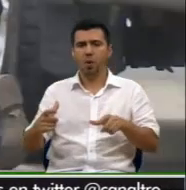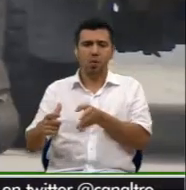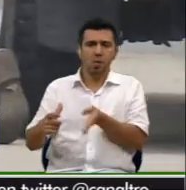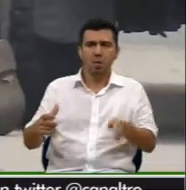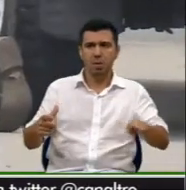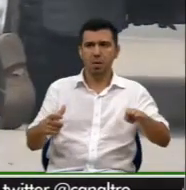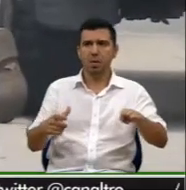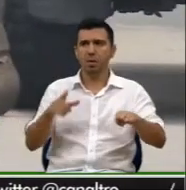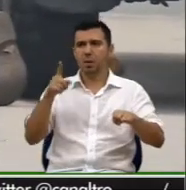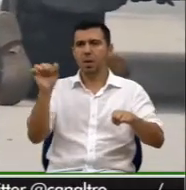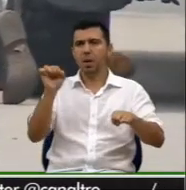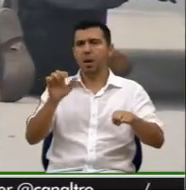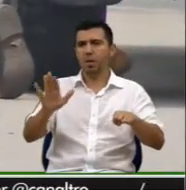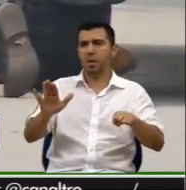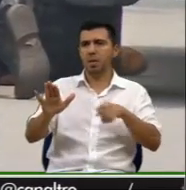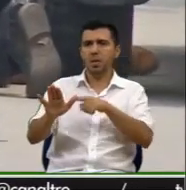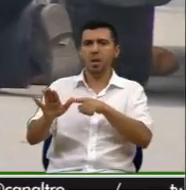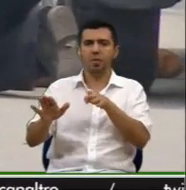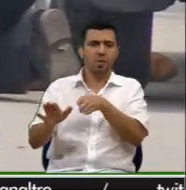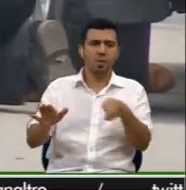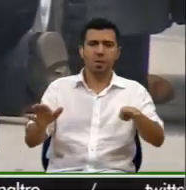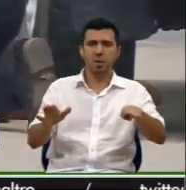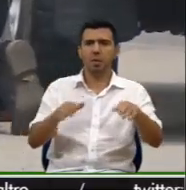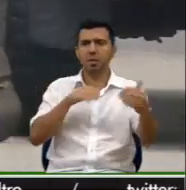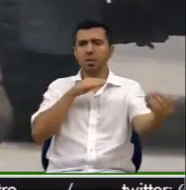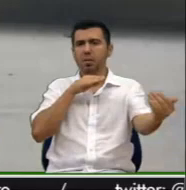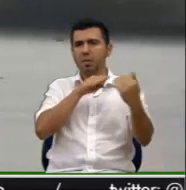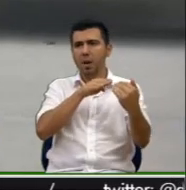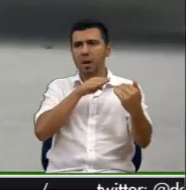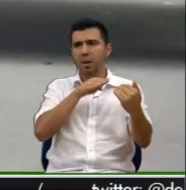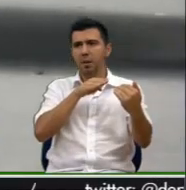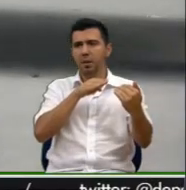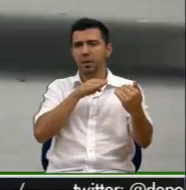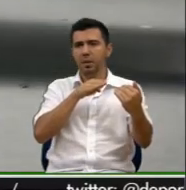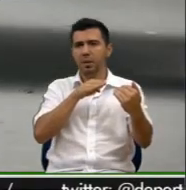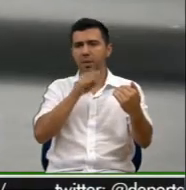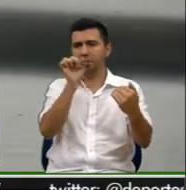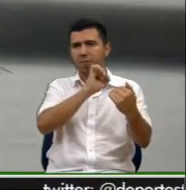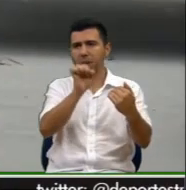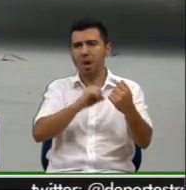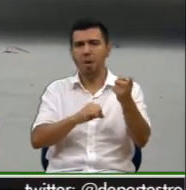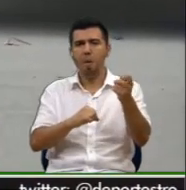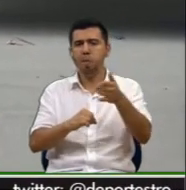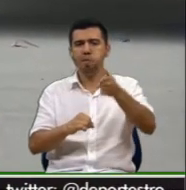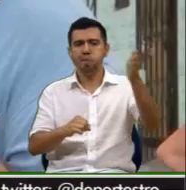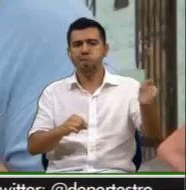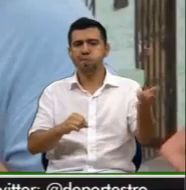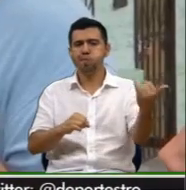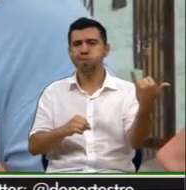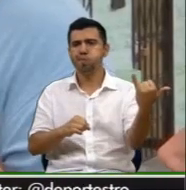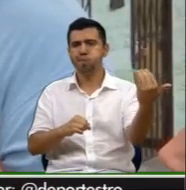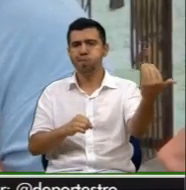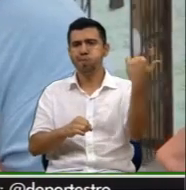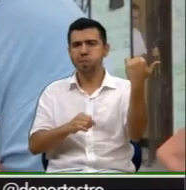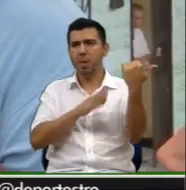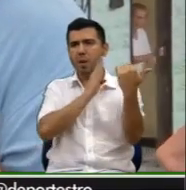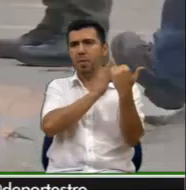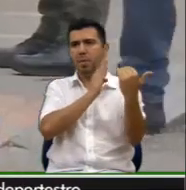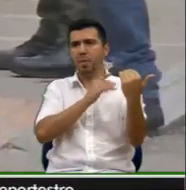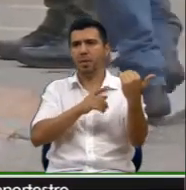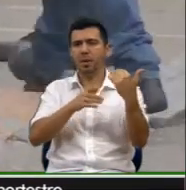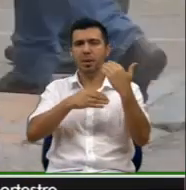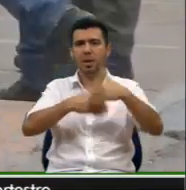esquivar el vehículo estacionado colisionan con una camioneta que viene bajando por el lado derecho sentido oriente occidente por la misma calle